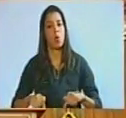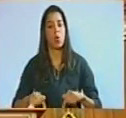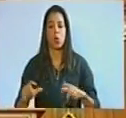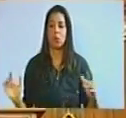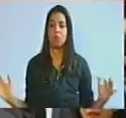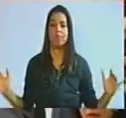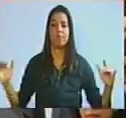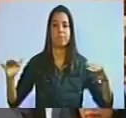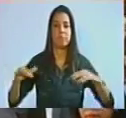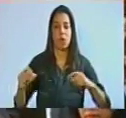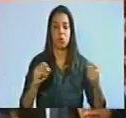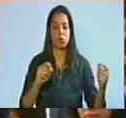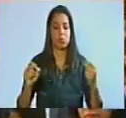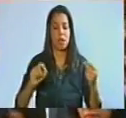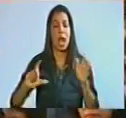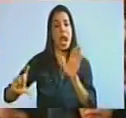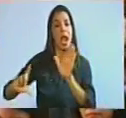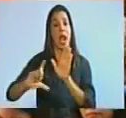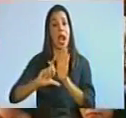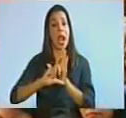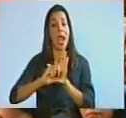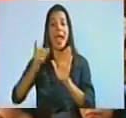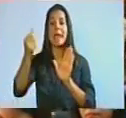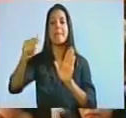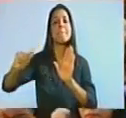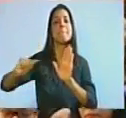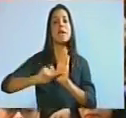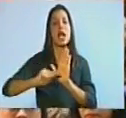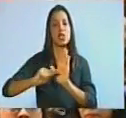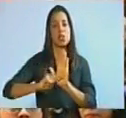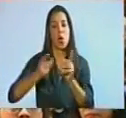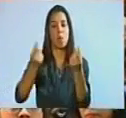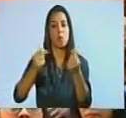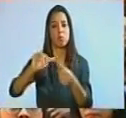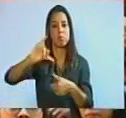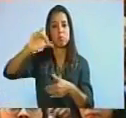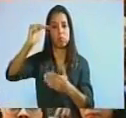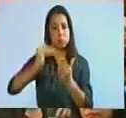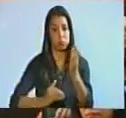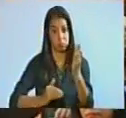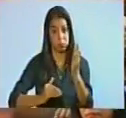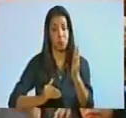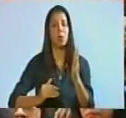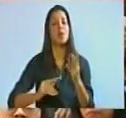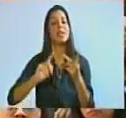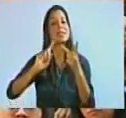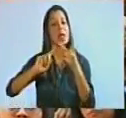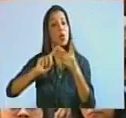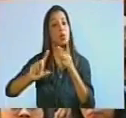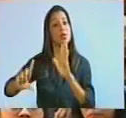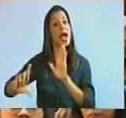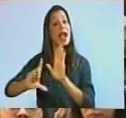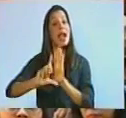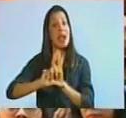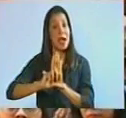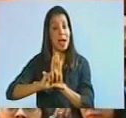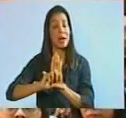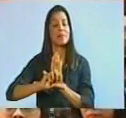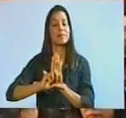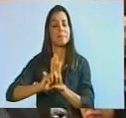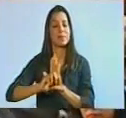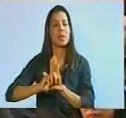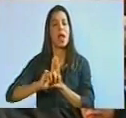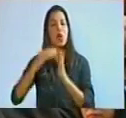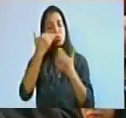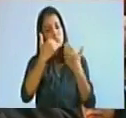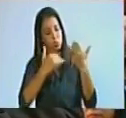debate de la ley constitucional de precios acordados. Es la segunda ley de las 8 leyes